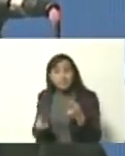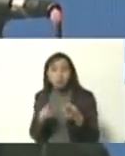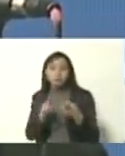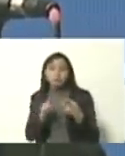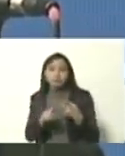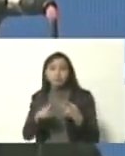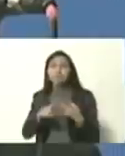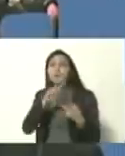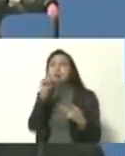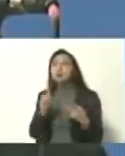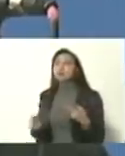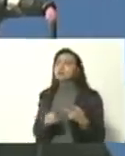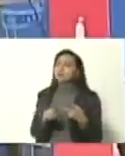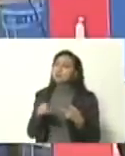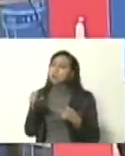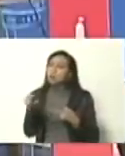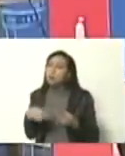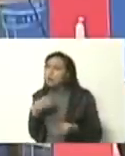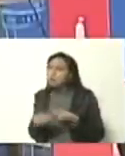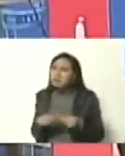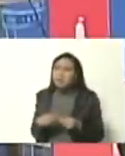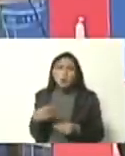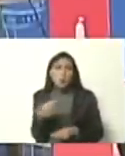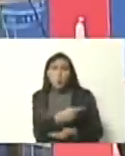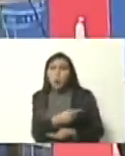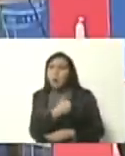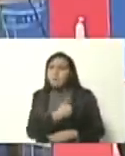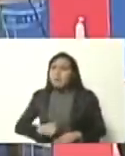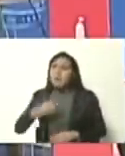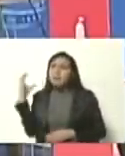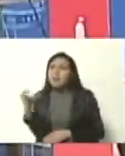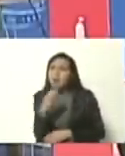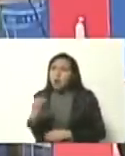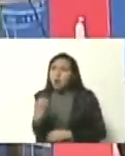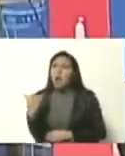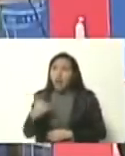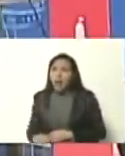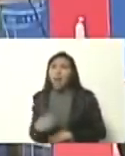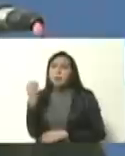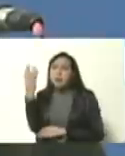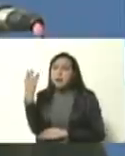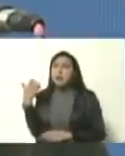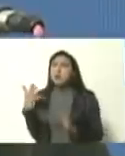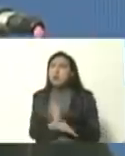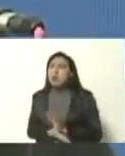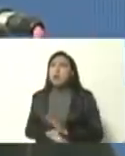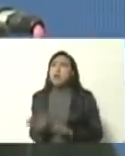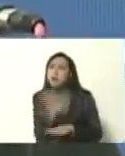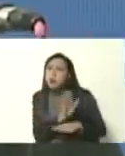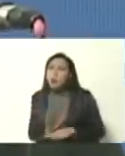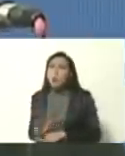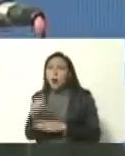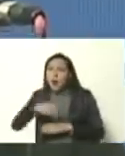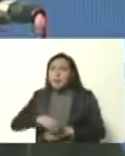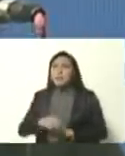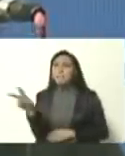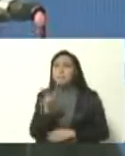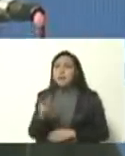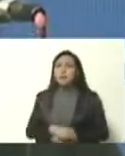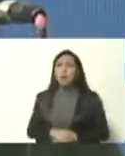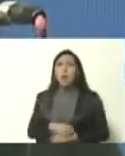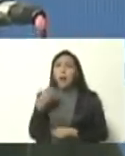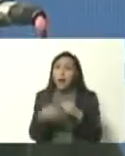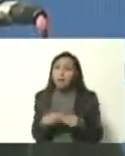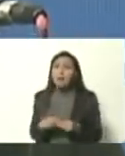señalando al presidente de Colombia, Iván Duque. Ya ha habido declaraciones ante el Consejo de Seguridad por parte de Venezuela señalando